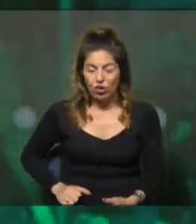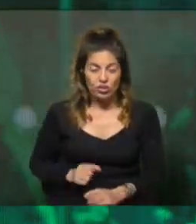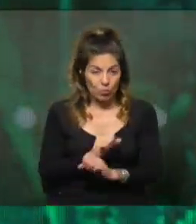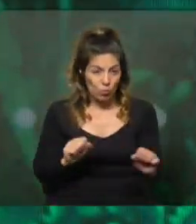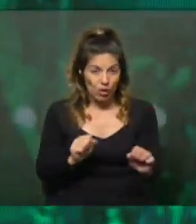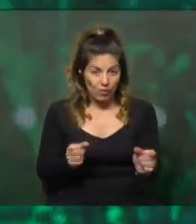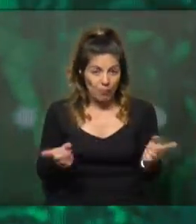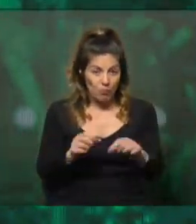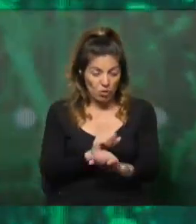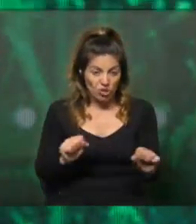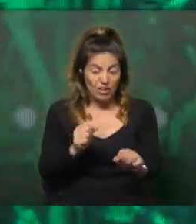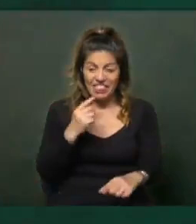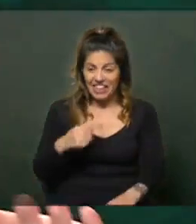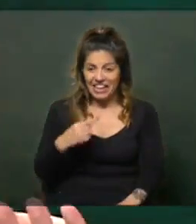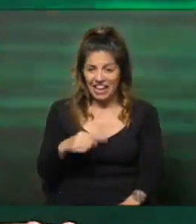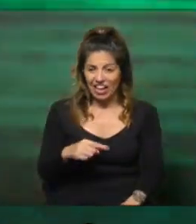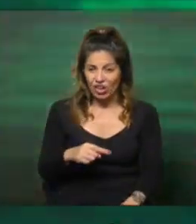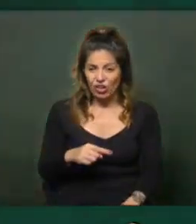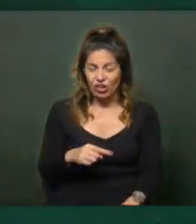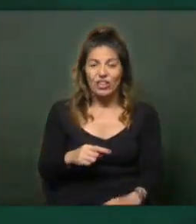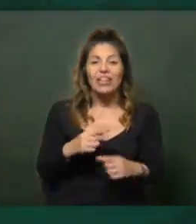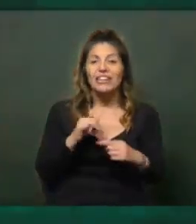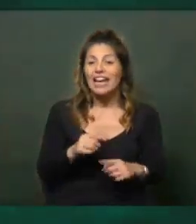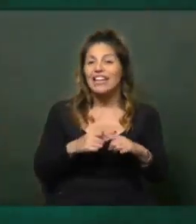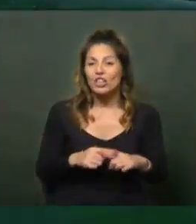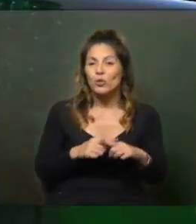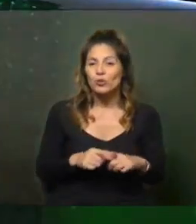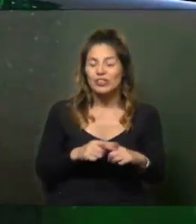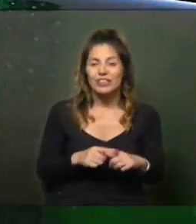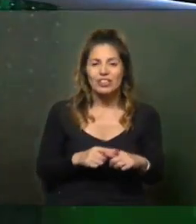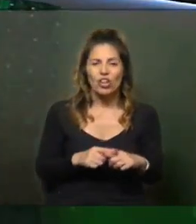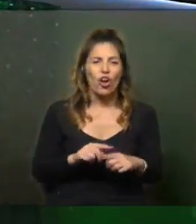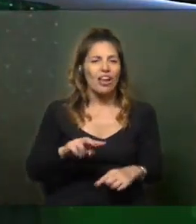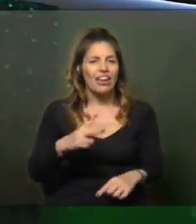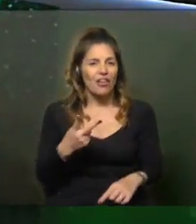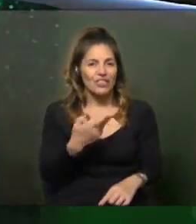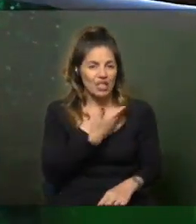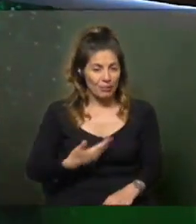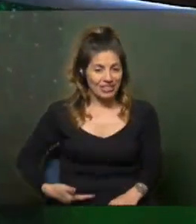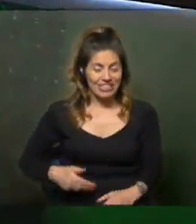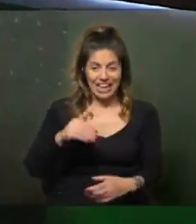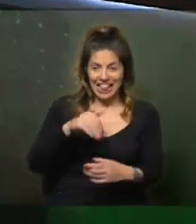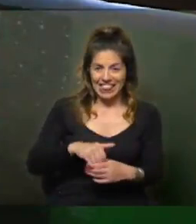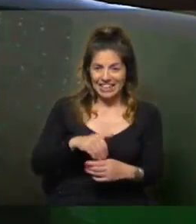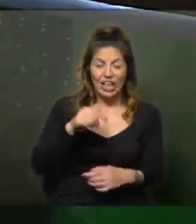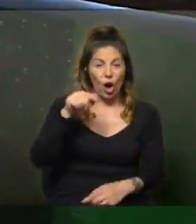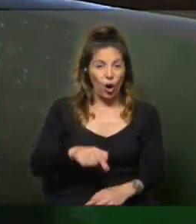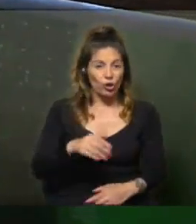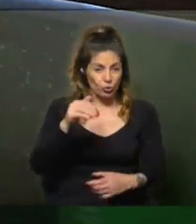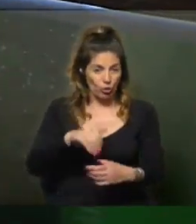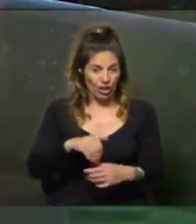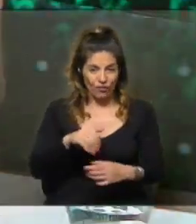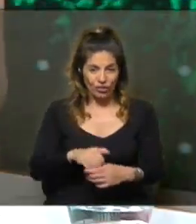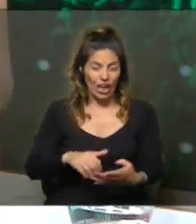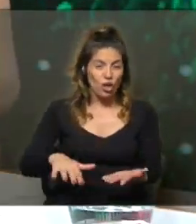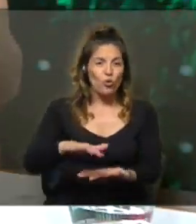negarlo y discutir ahí la la ahora vicepresidenta electa hoy que tuvo que votar en un en